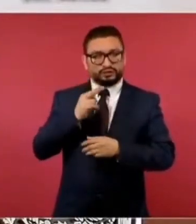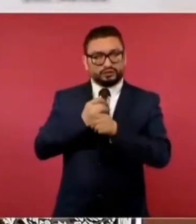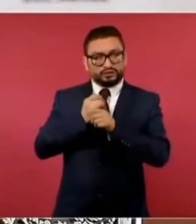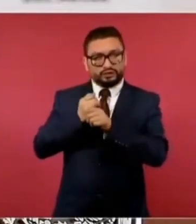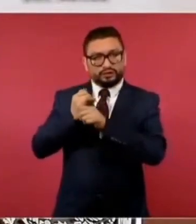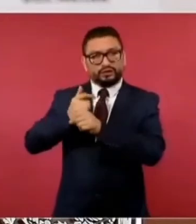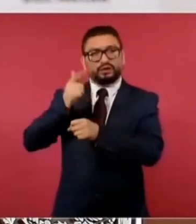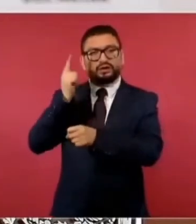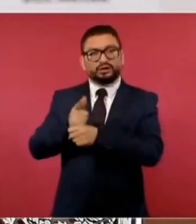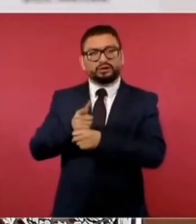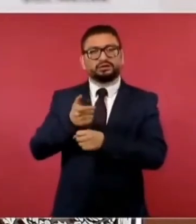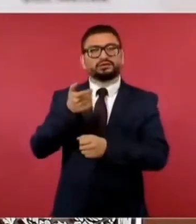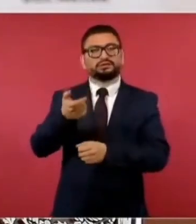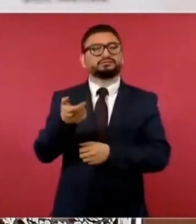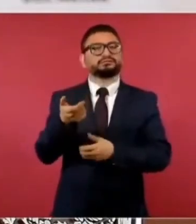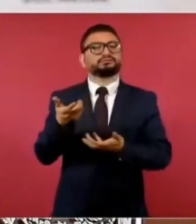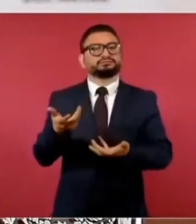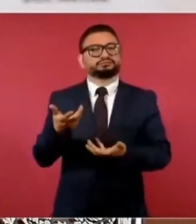identificar